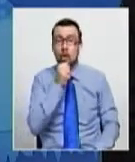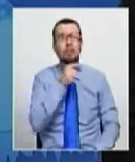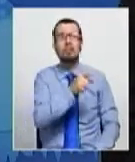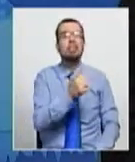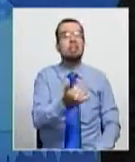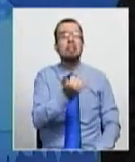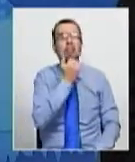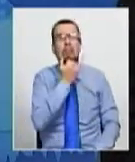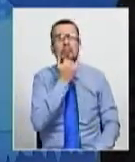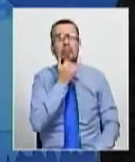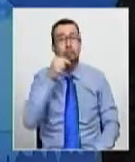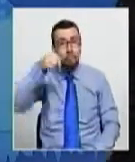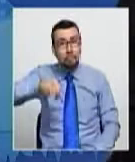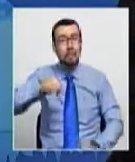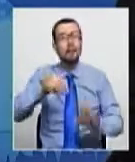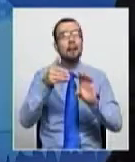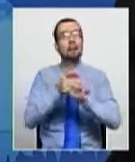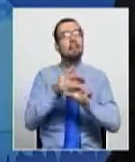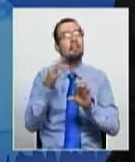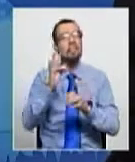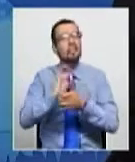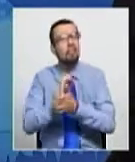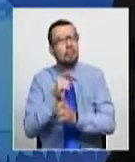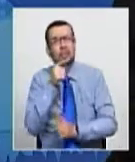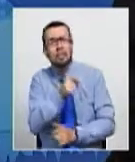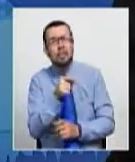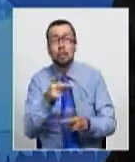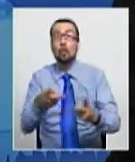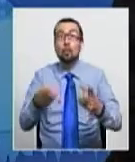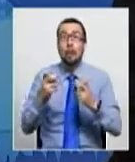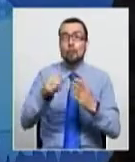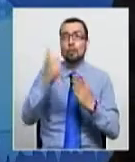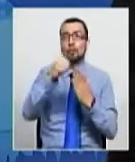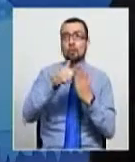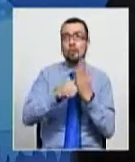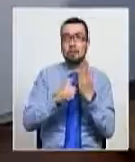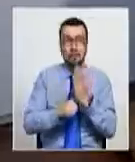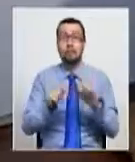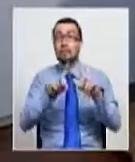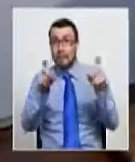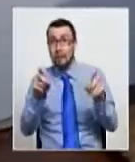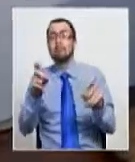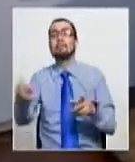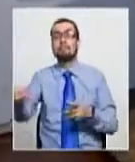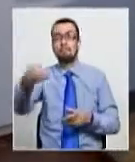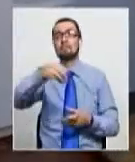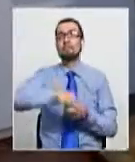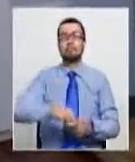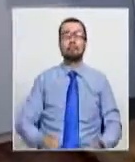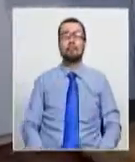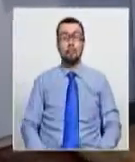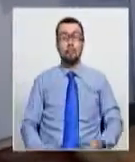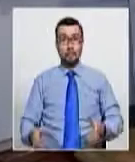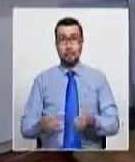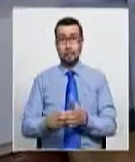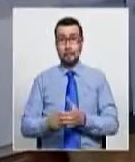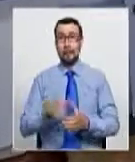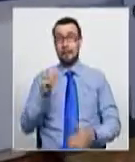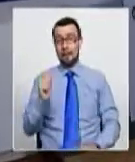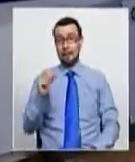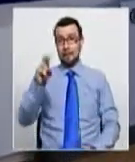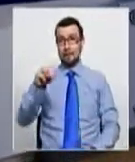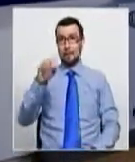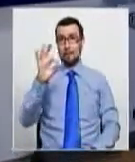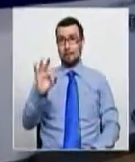en el canal regional con relación a nuevos programas que tocan este tema la autoridad nacional de televisión la